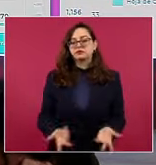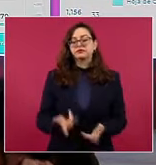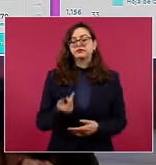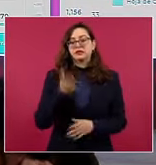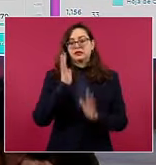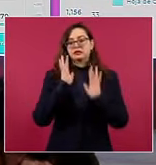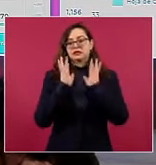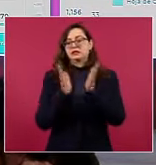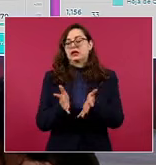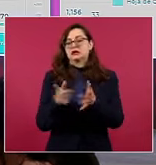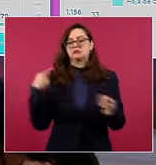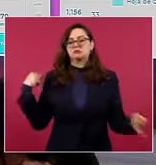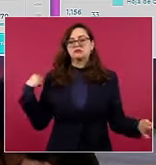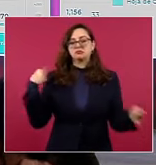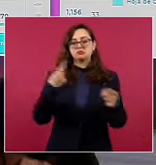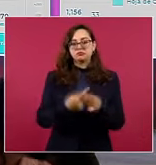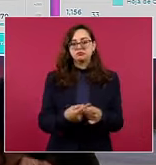erradicados,